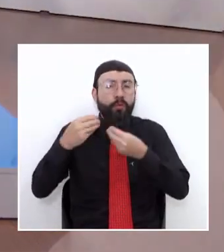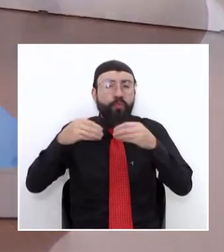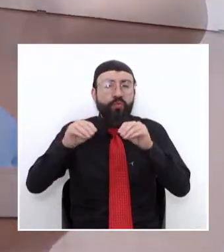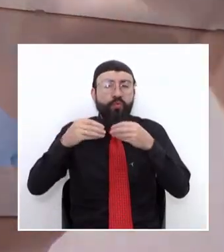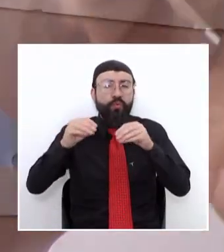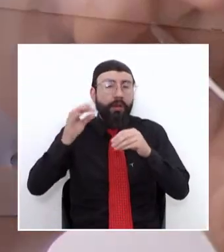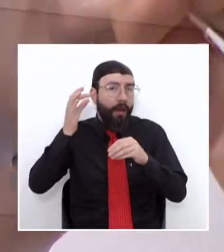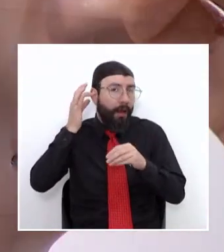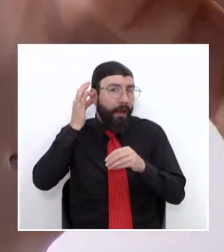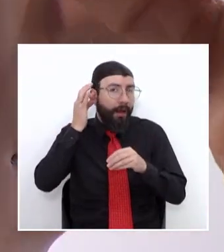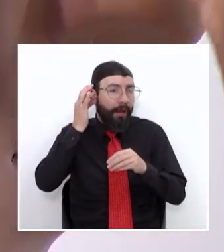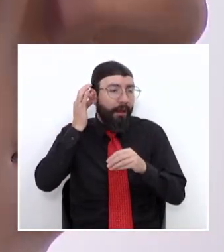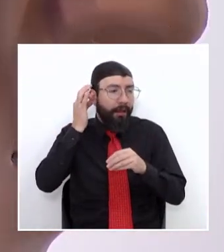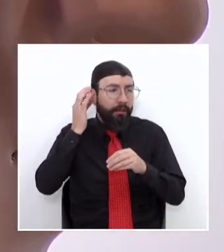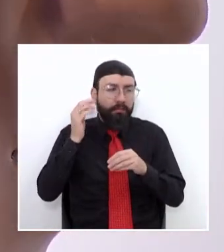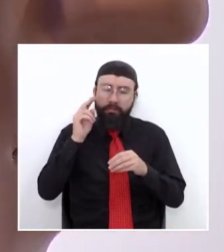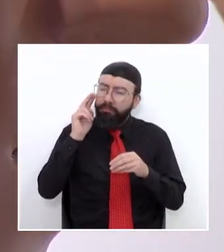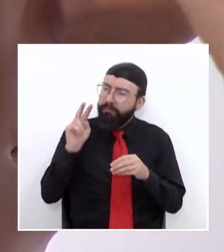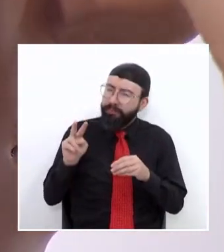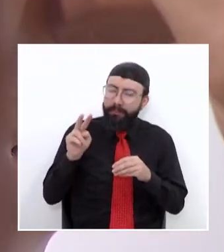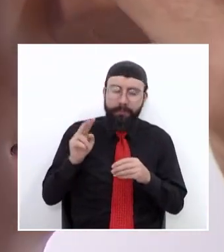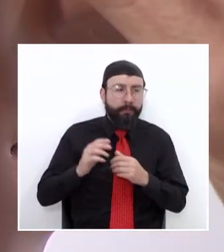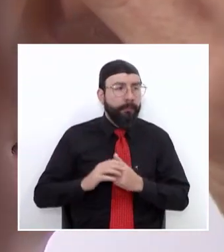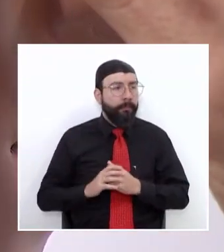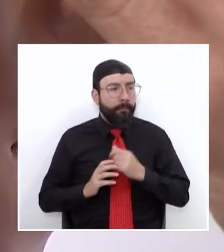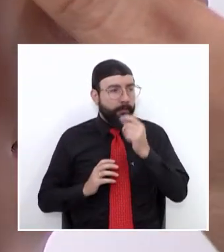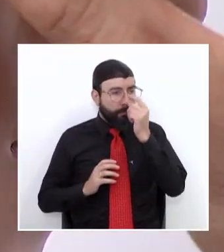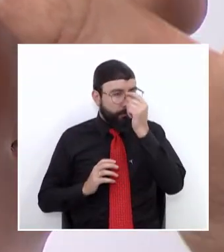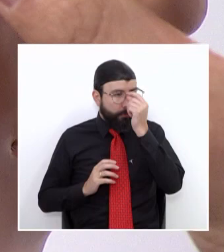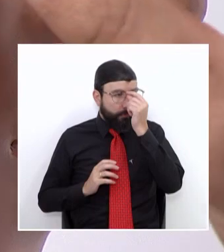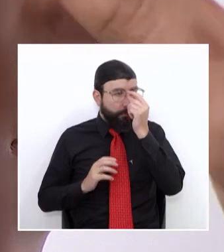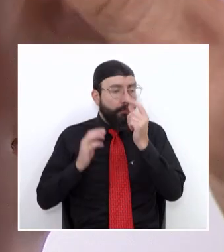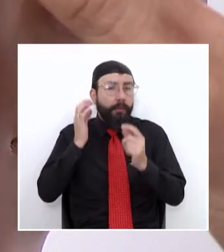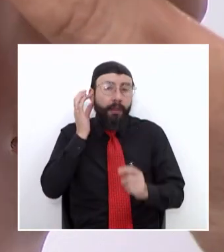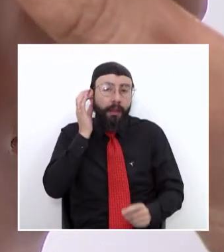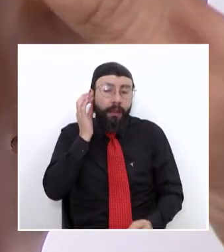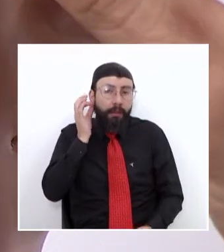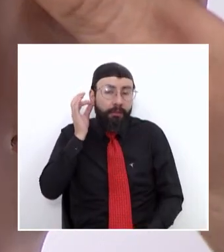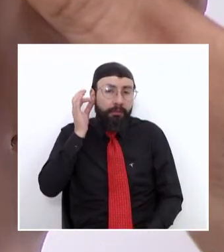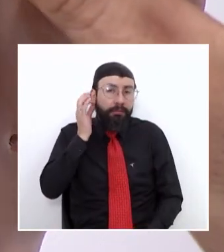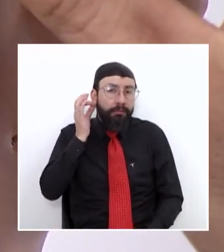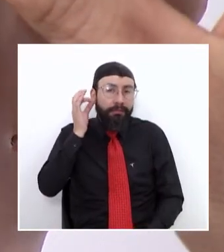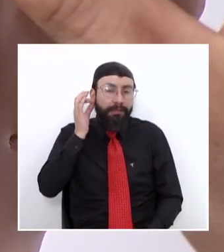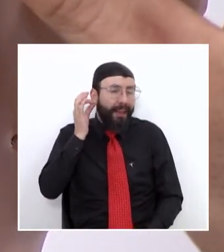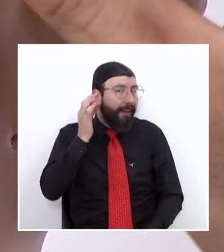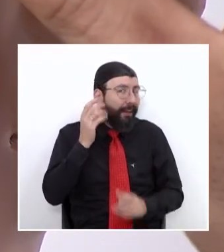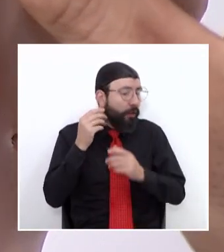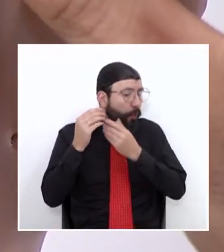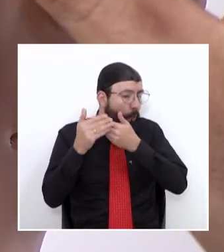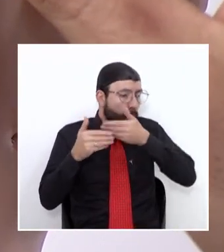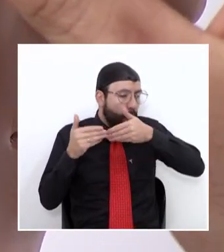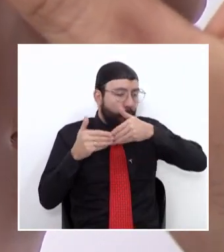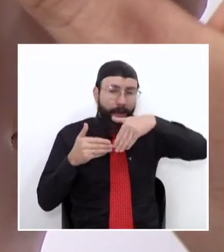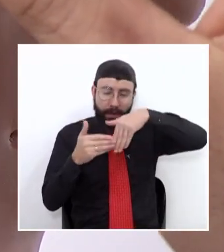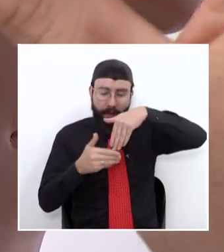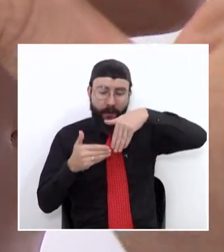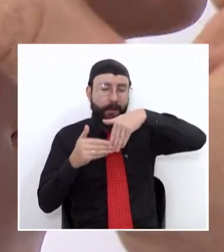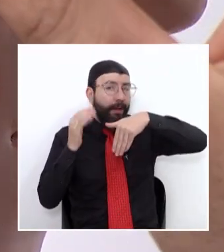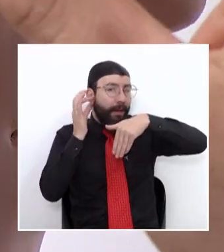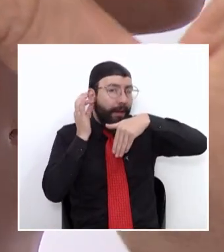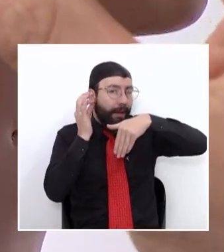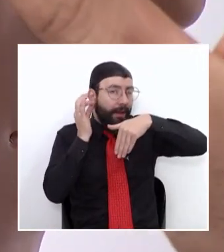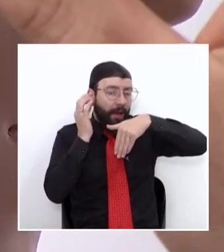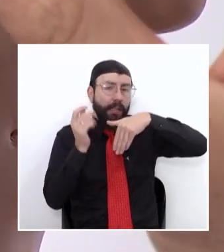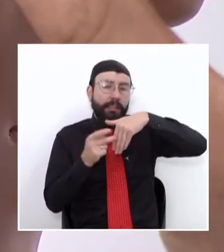ser, hablábamos, si lo vemos desde la medicina tradicional china, que esta zona está relacionada con la cabeza, puede estar relacionado a